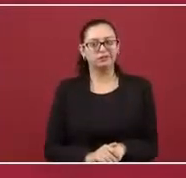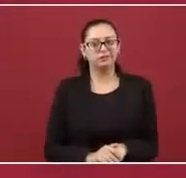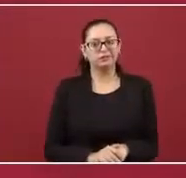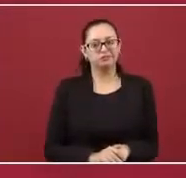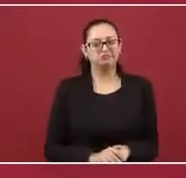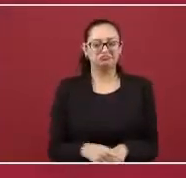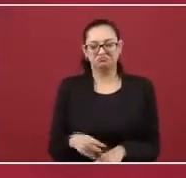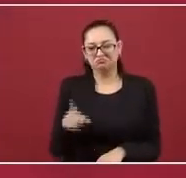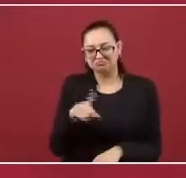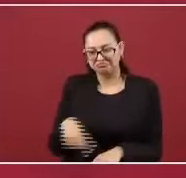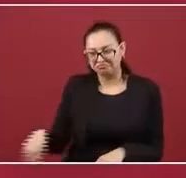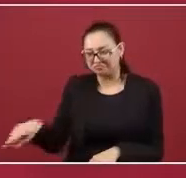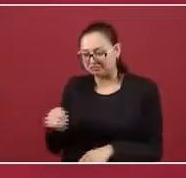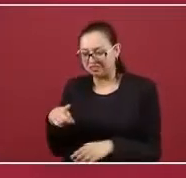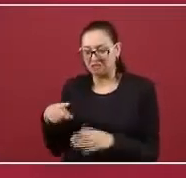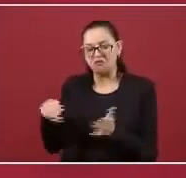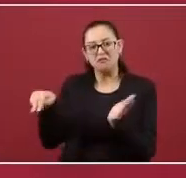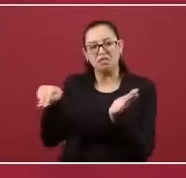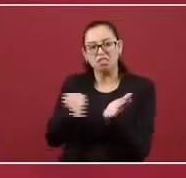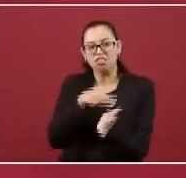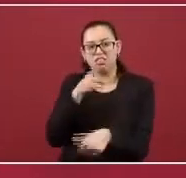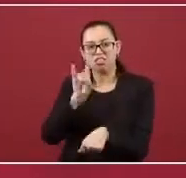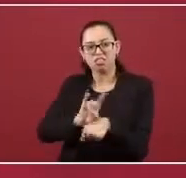Falsificaban firmas